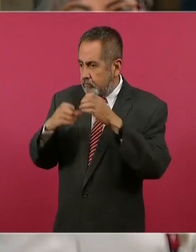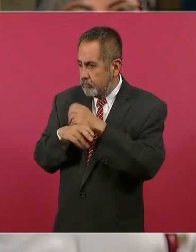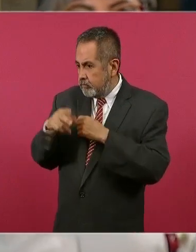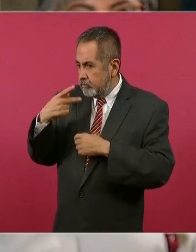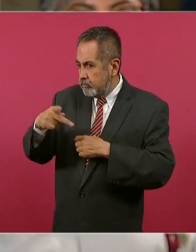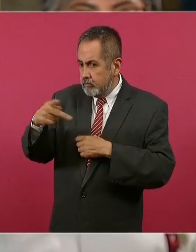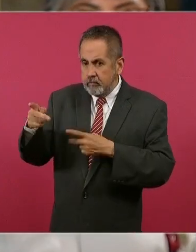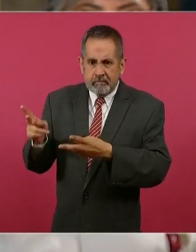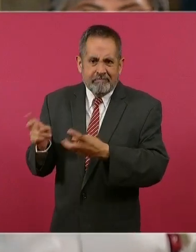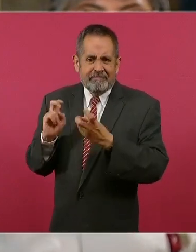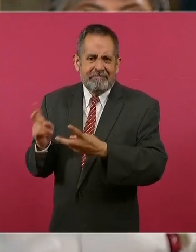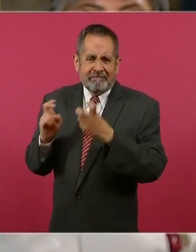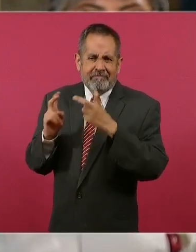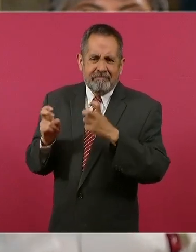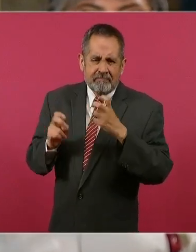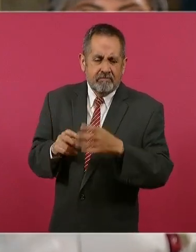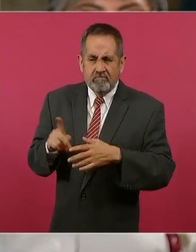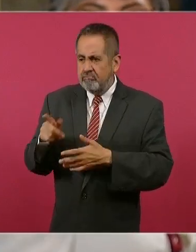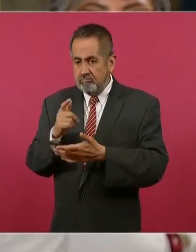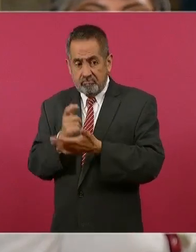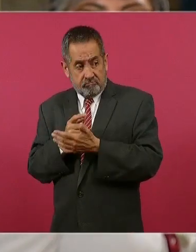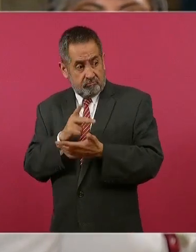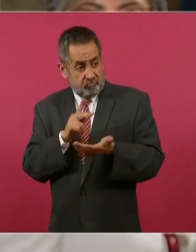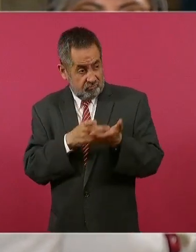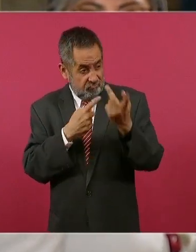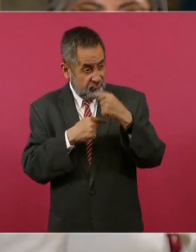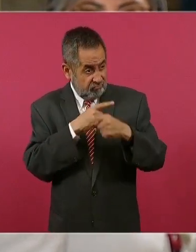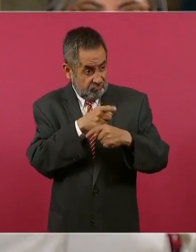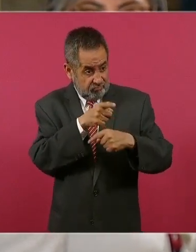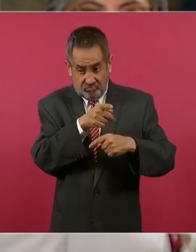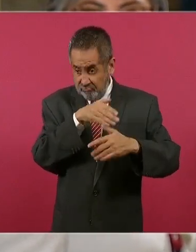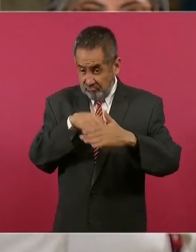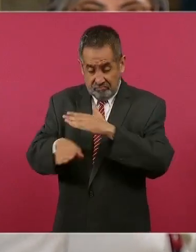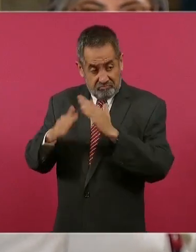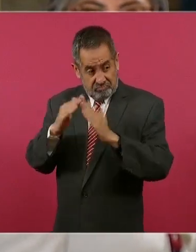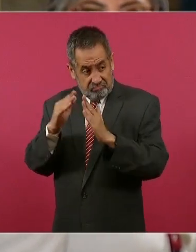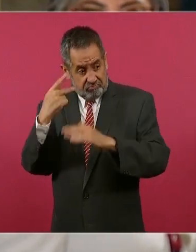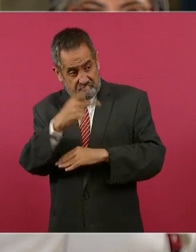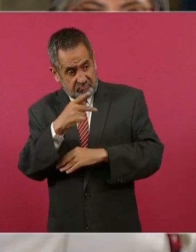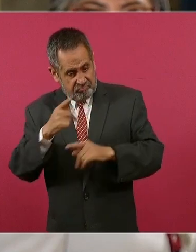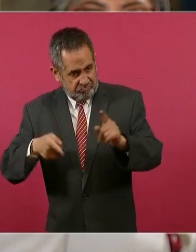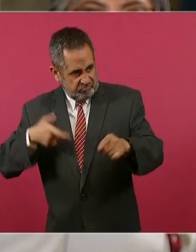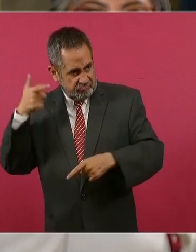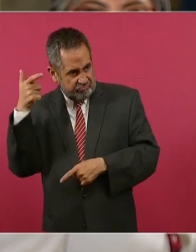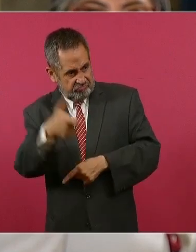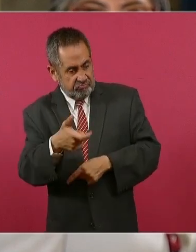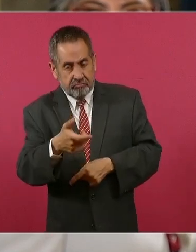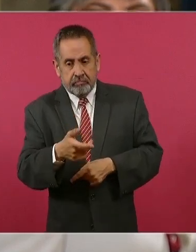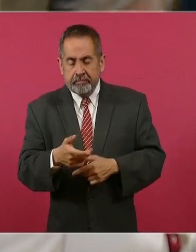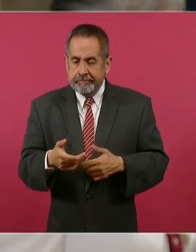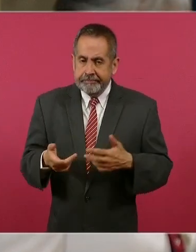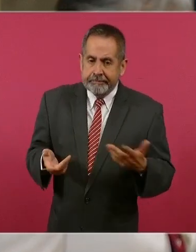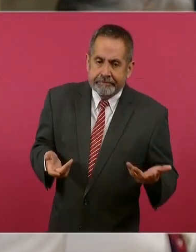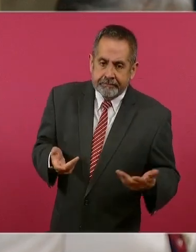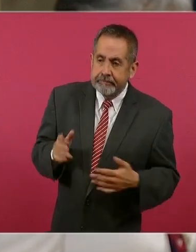que estaban robando, amenazando de que si volvían a su casa los matarían. Así lo dan a conocer a su servidor